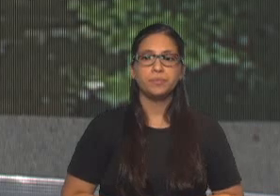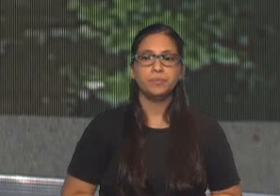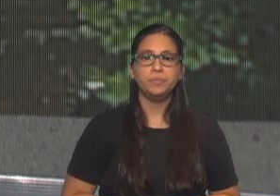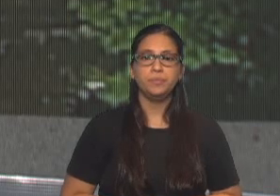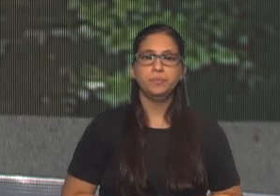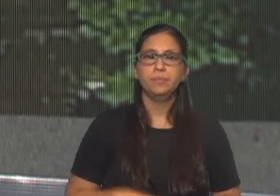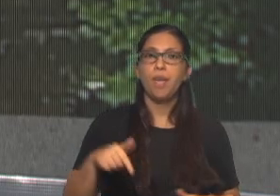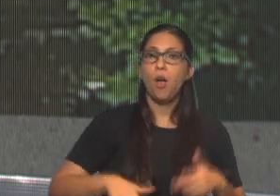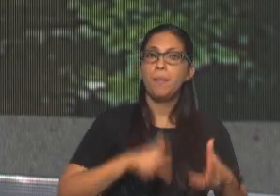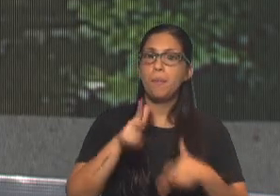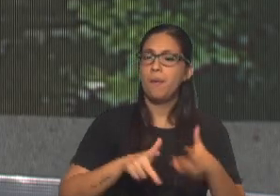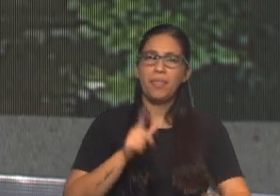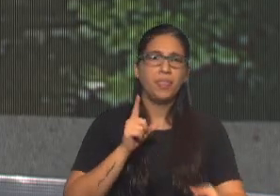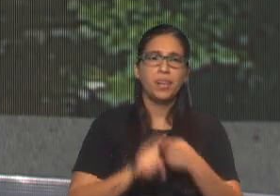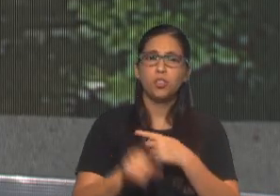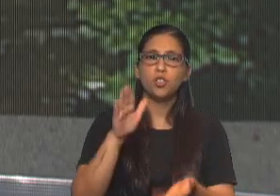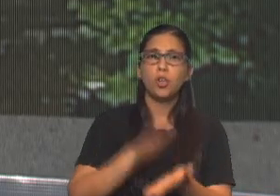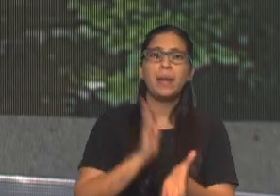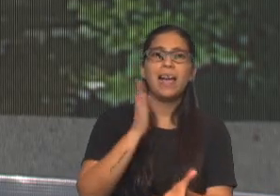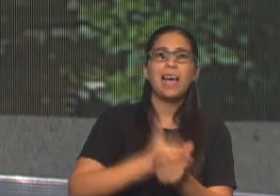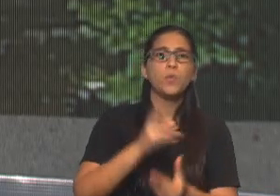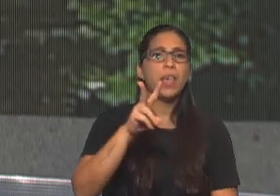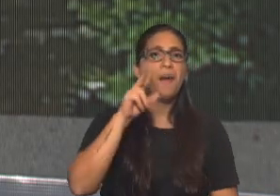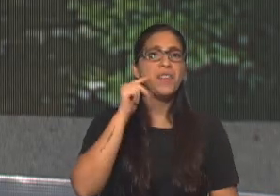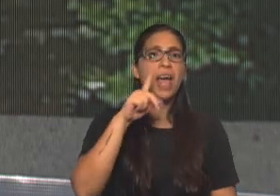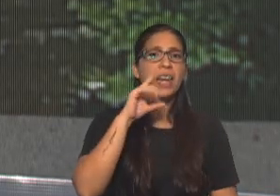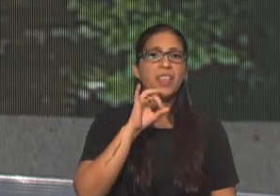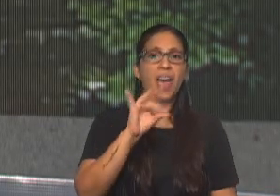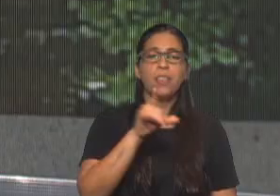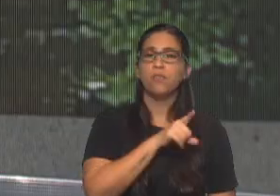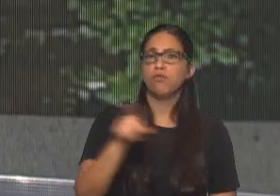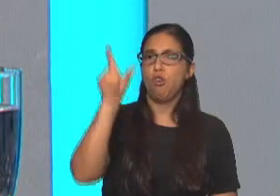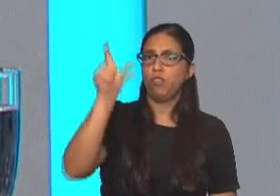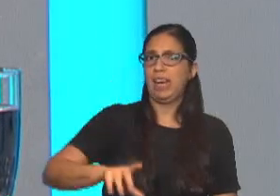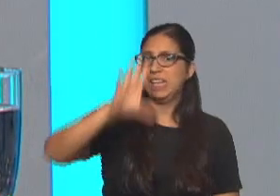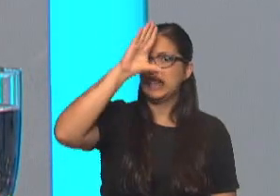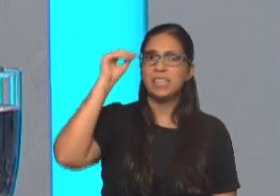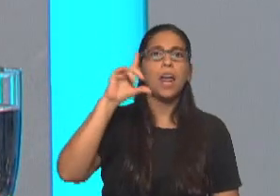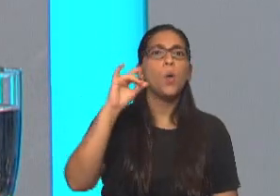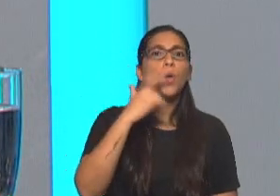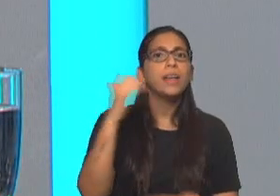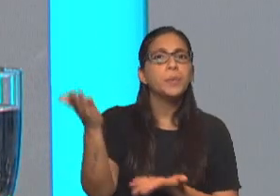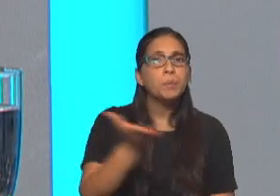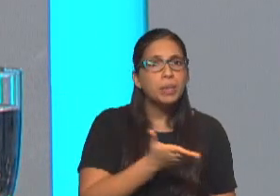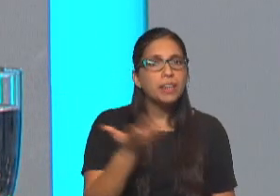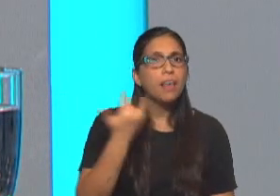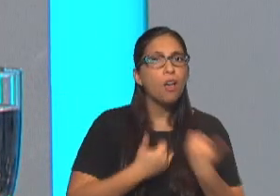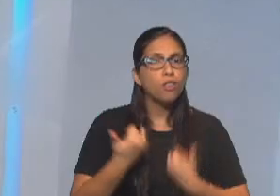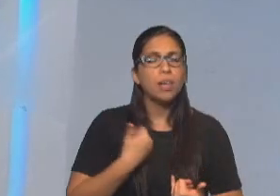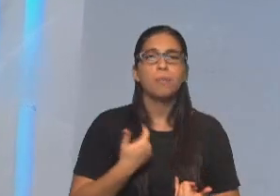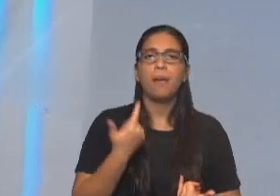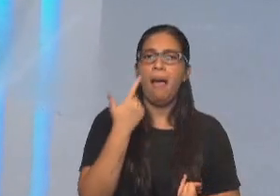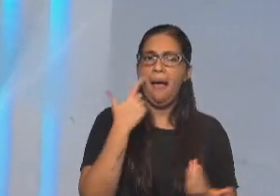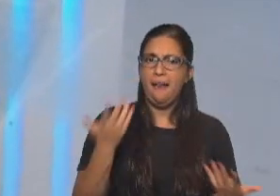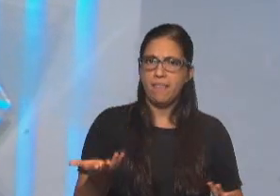Vamos a hablar ya mismo de la causa vialidad de Cristina Fernández de Kirchner. Lourdes, bienvenida. ¿Cómo estás? Muy bien. Bueno, a ver si te parece. Dime.